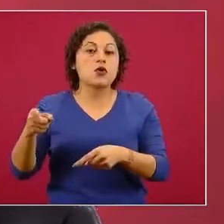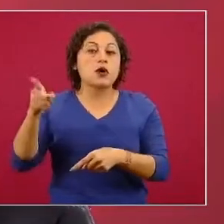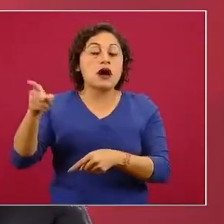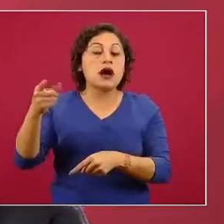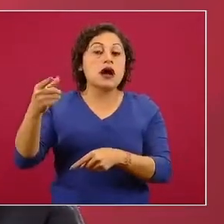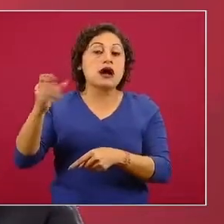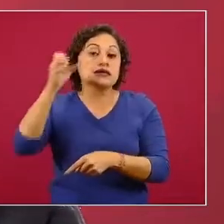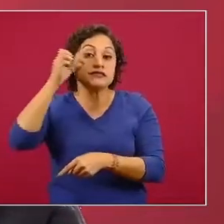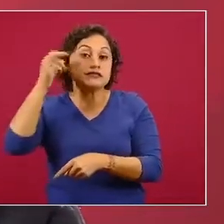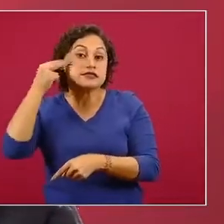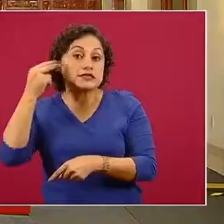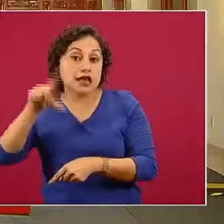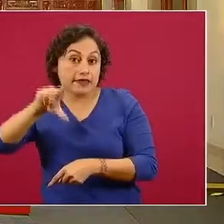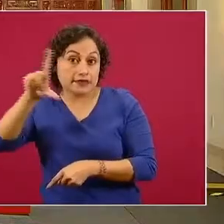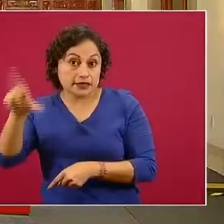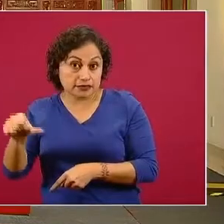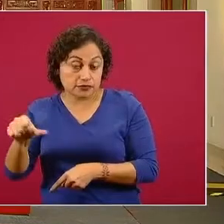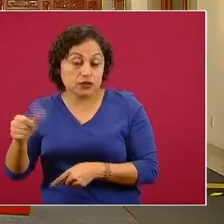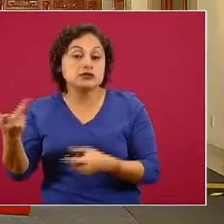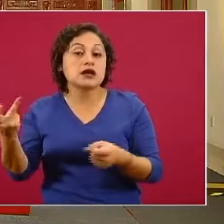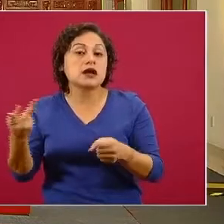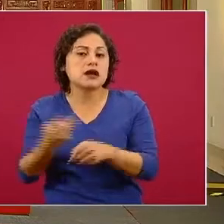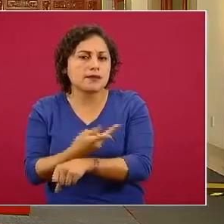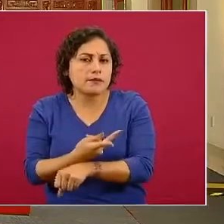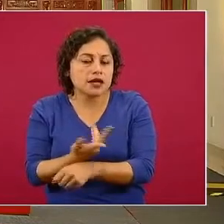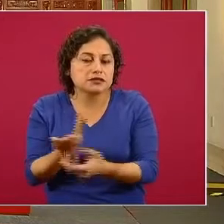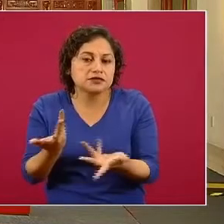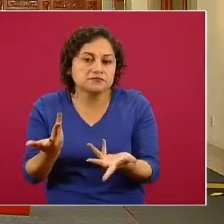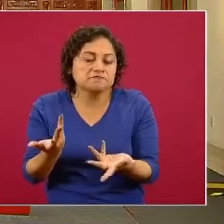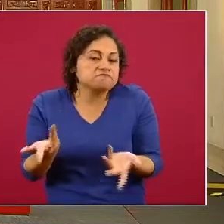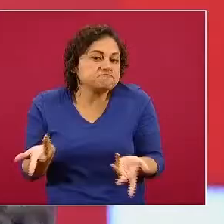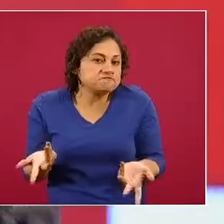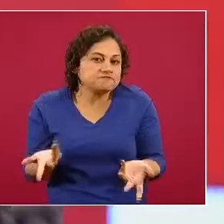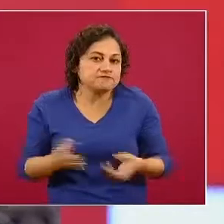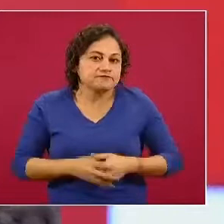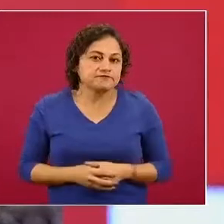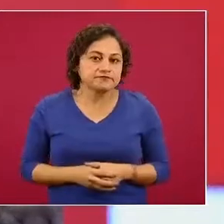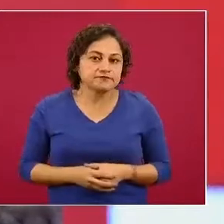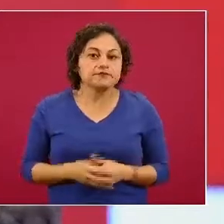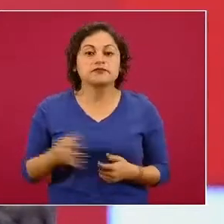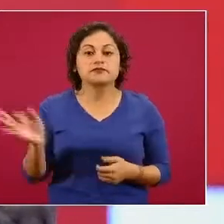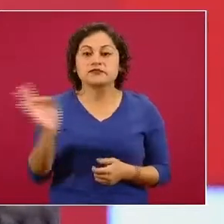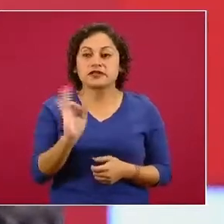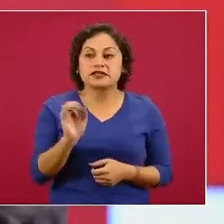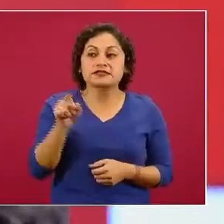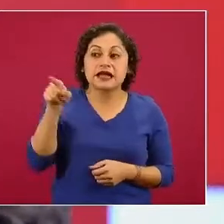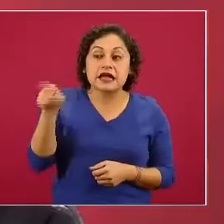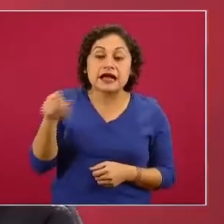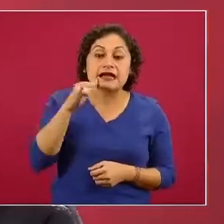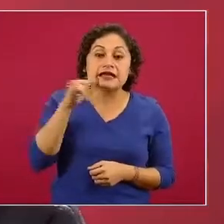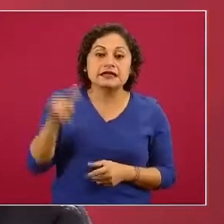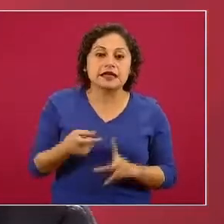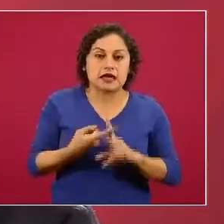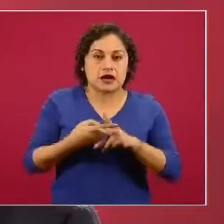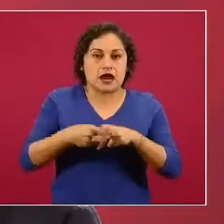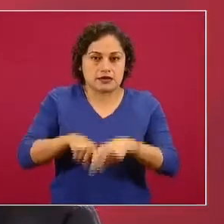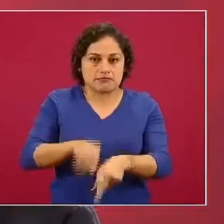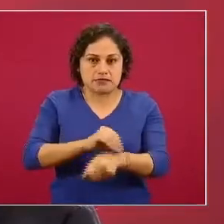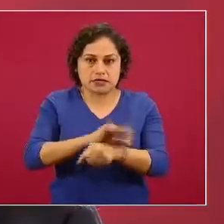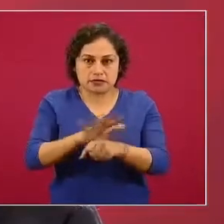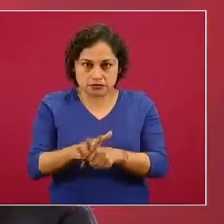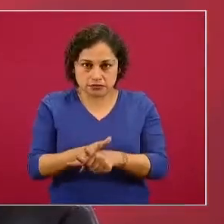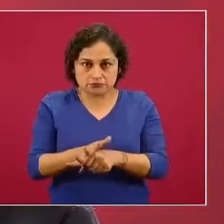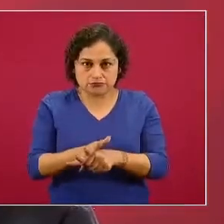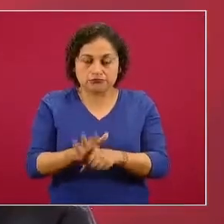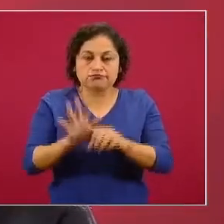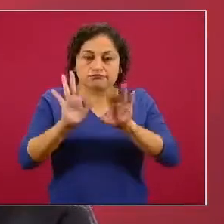hubiesen registrado casos en Italia? Lo que significaría es que ahí posiblemente habría empezado la epidemia.